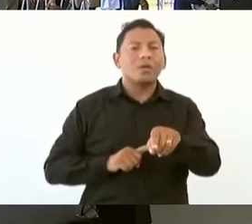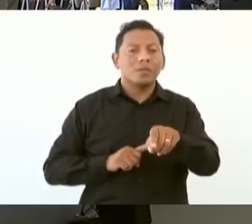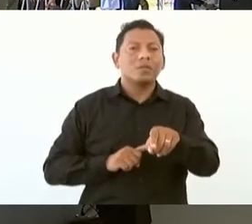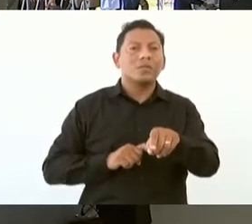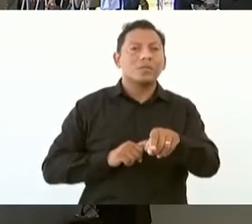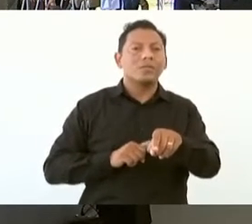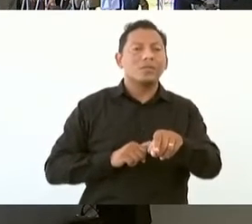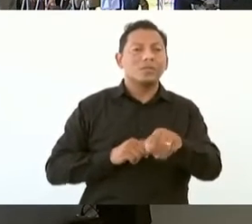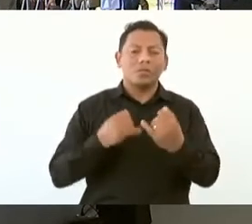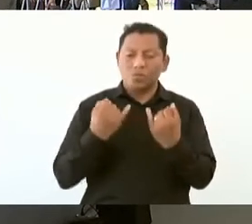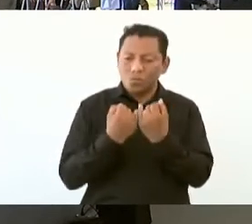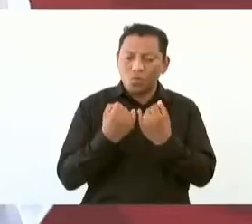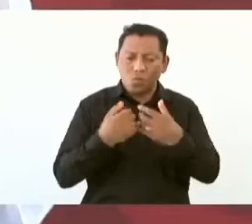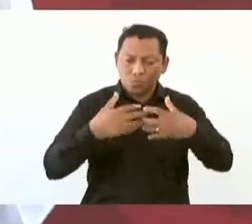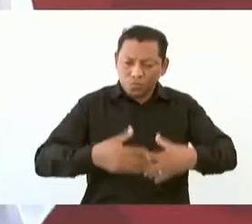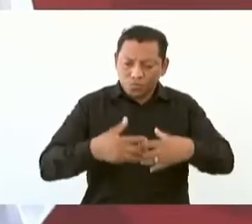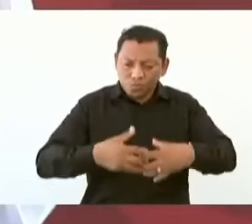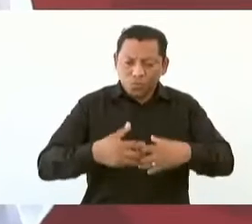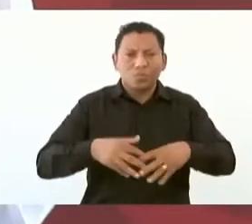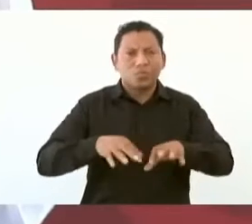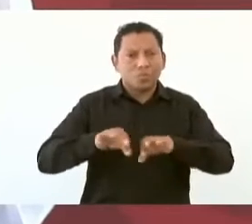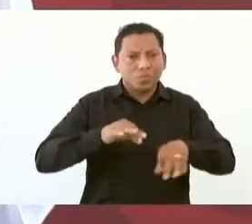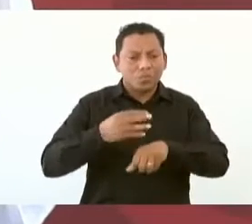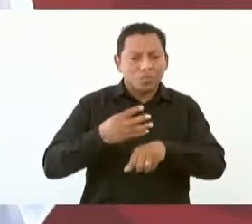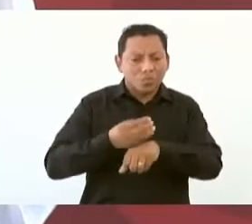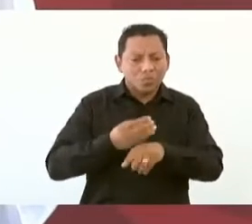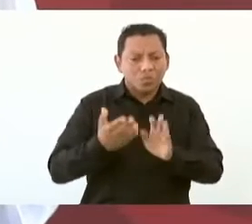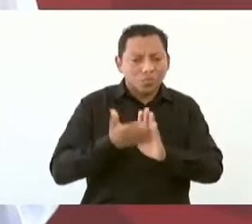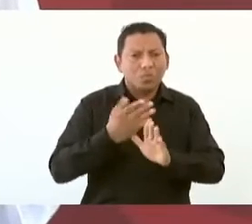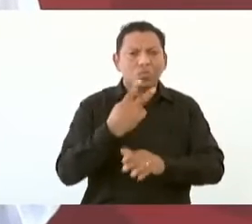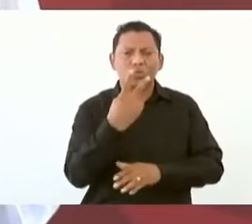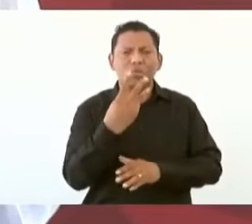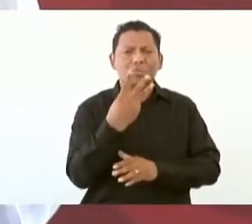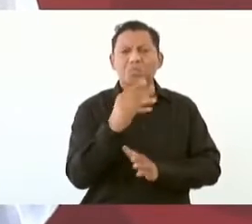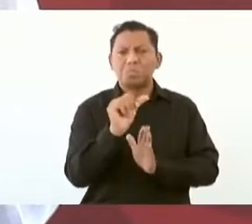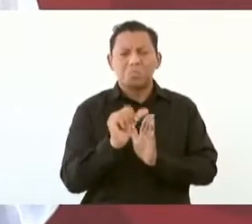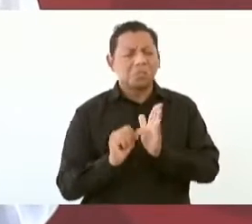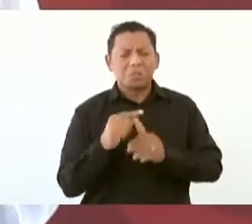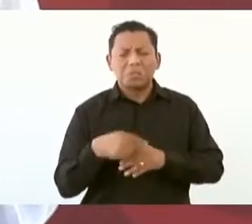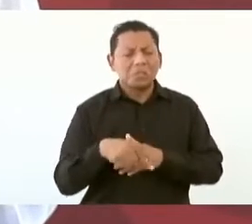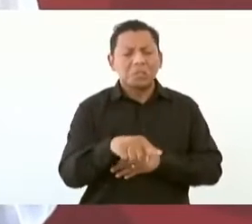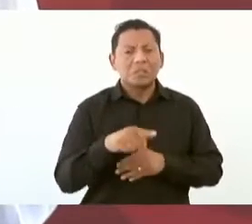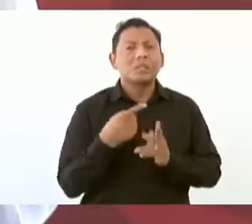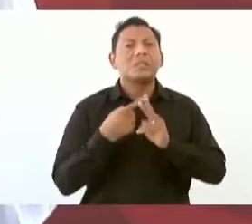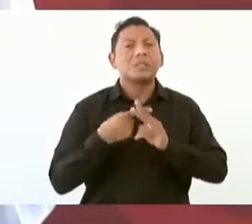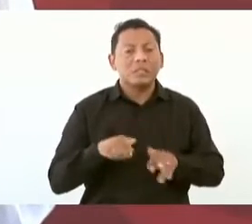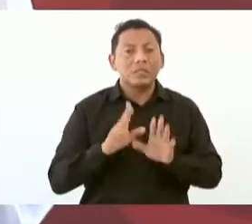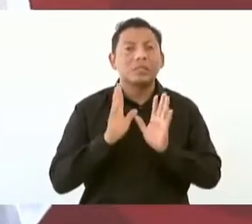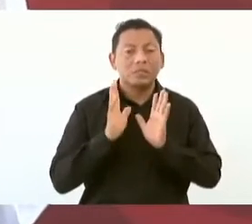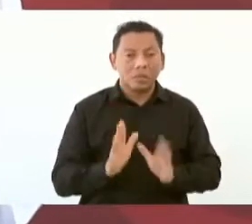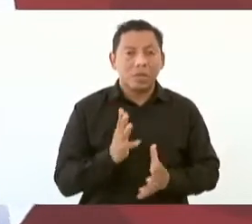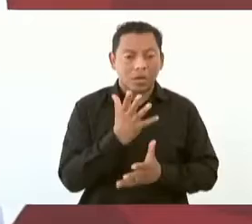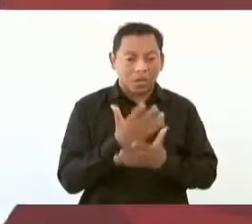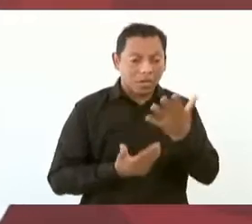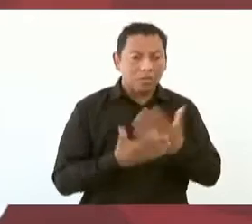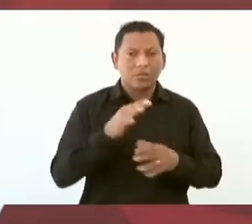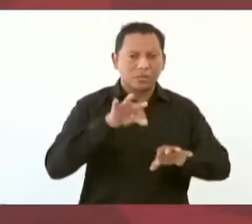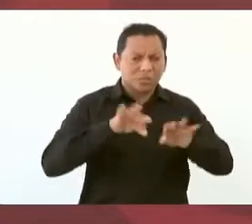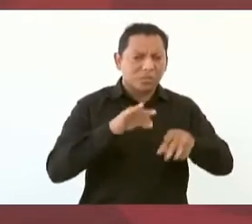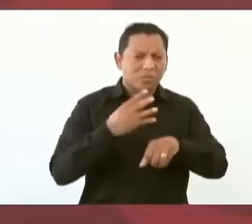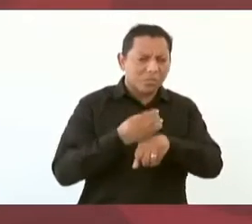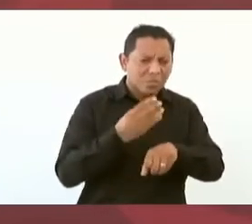coquizadora. Ya va a empezar. En 2 o 3 meses empiezan las obras en